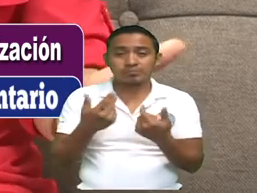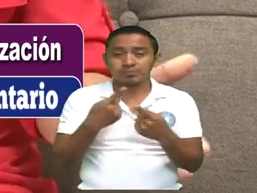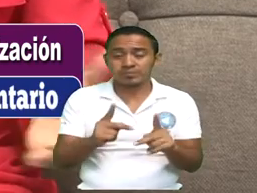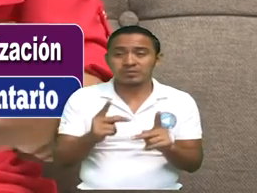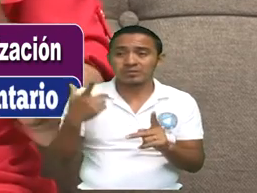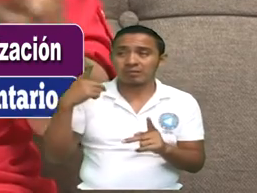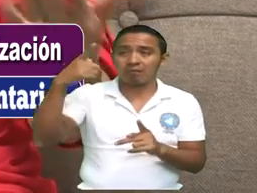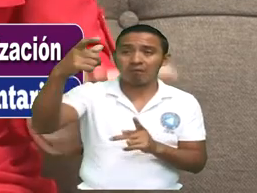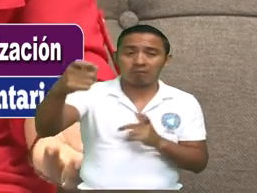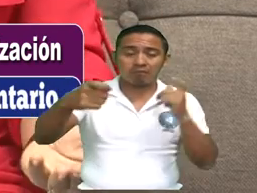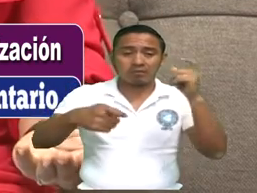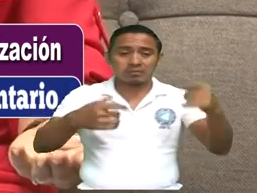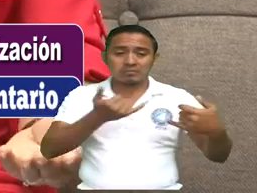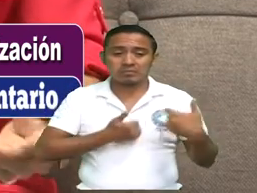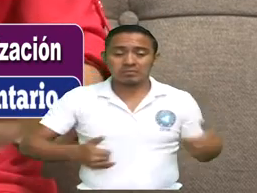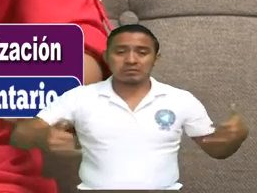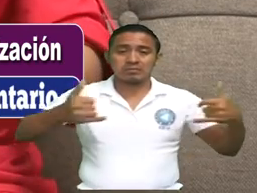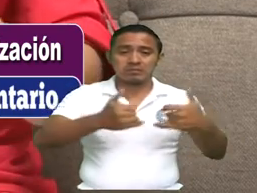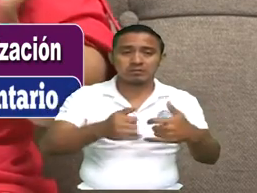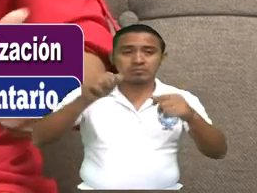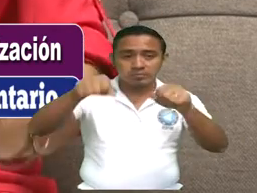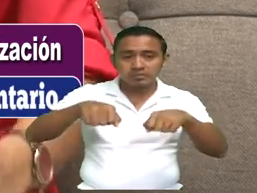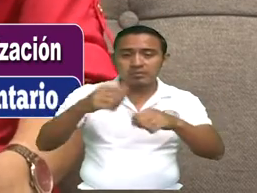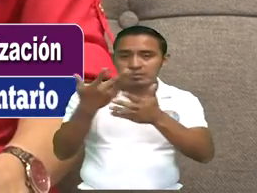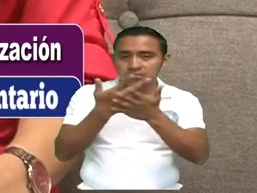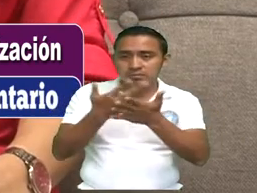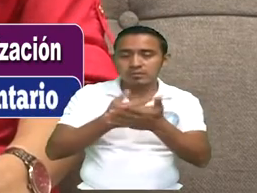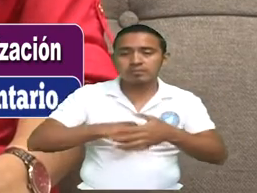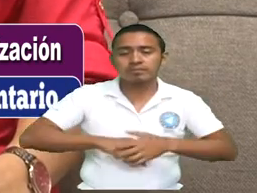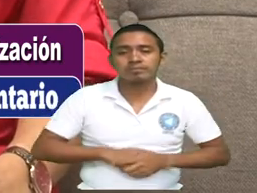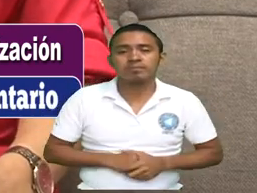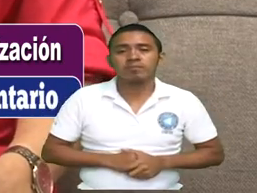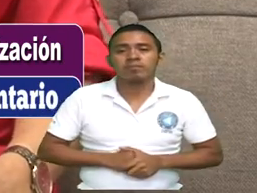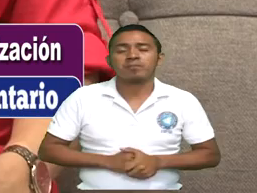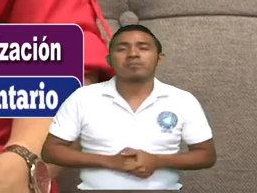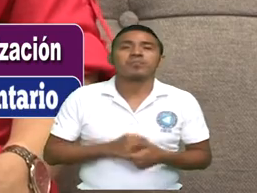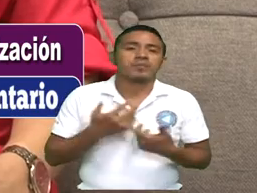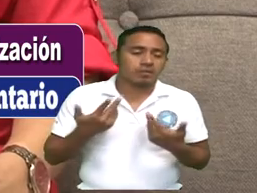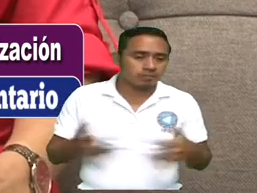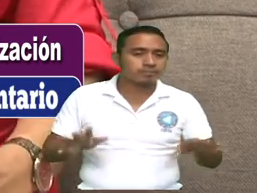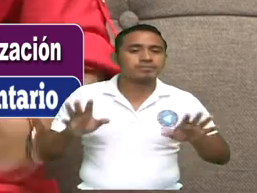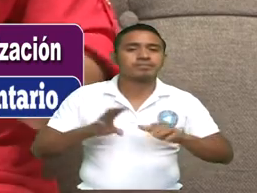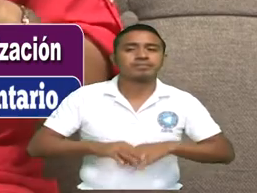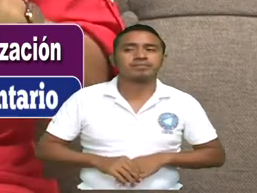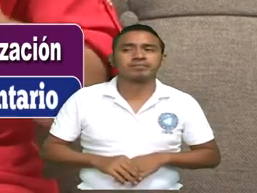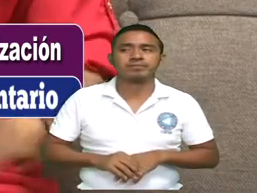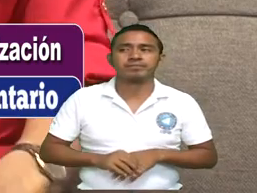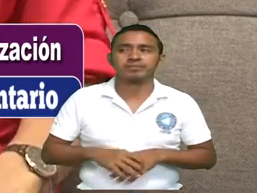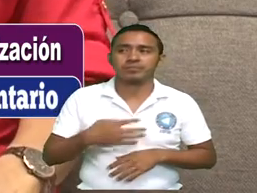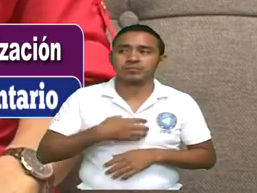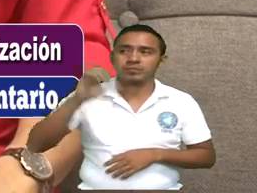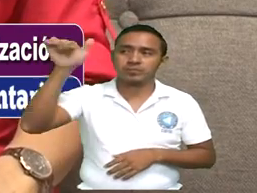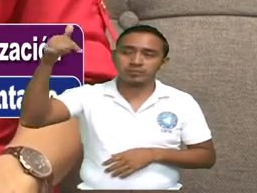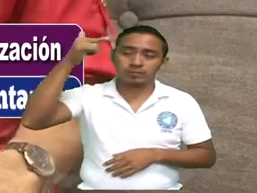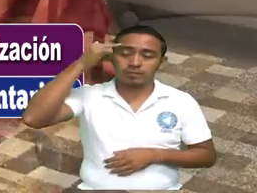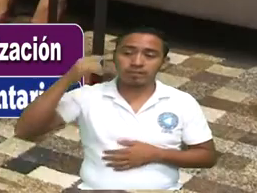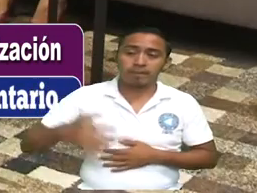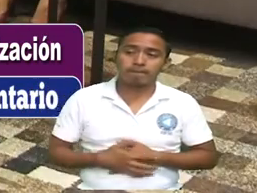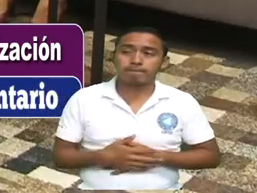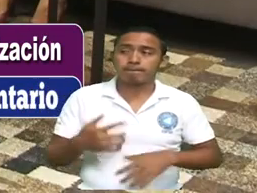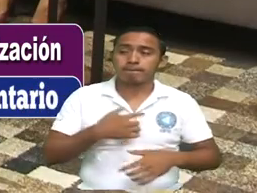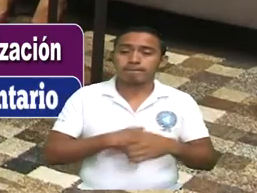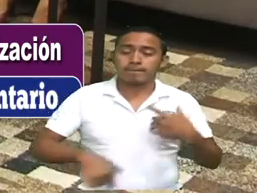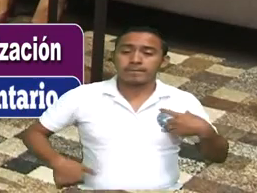distancia les impedía llegar hasta los institutos donde se servía la secundaria. Entonces, pues, nuestro gobierno,